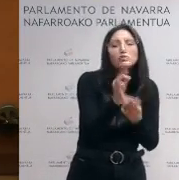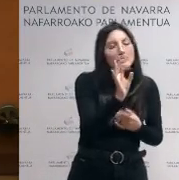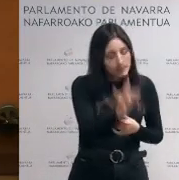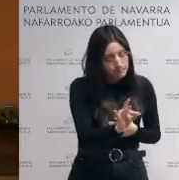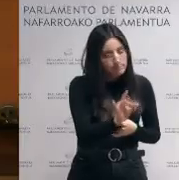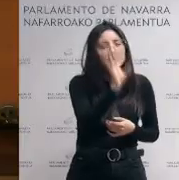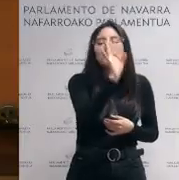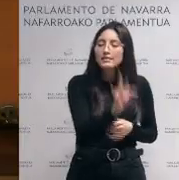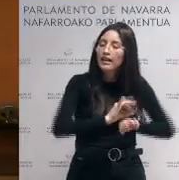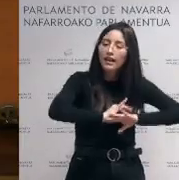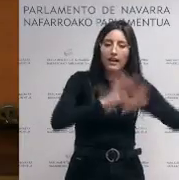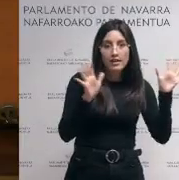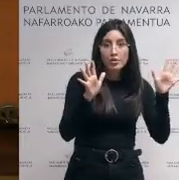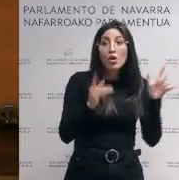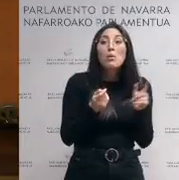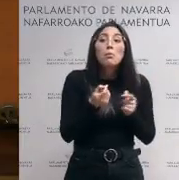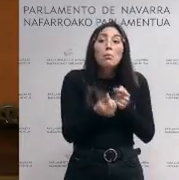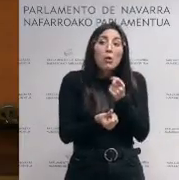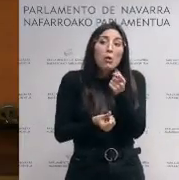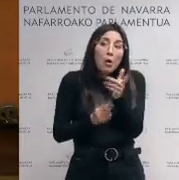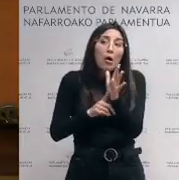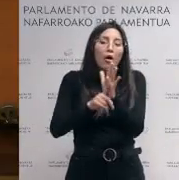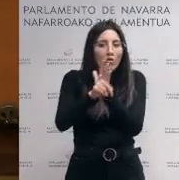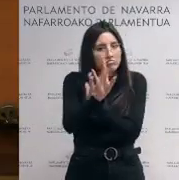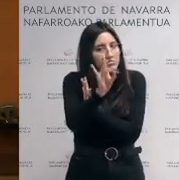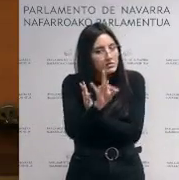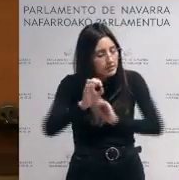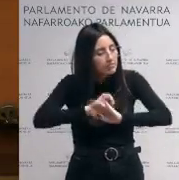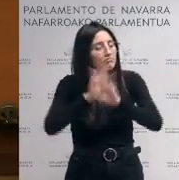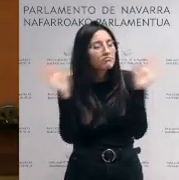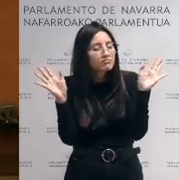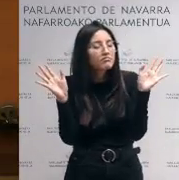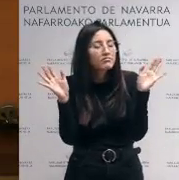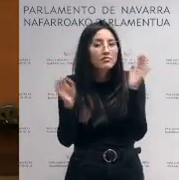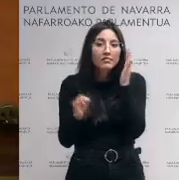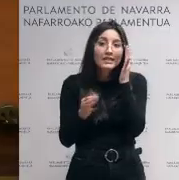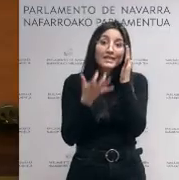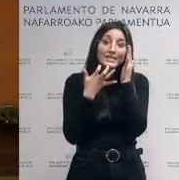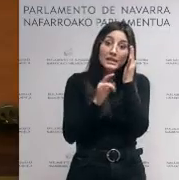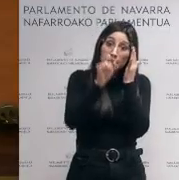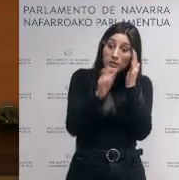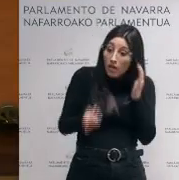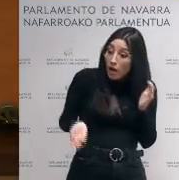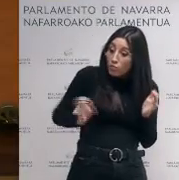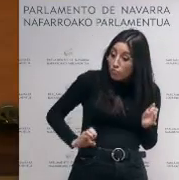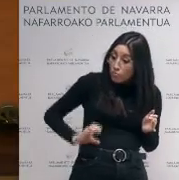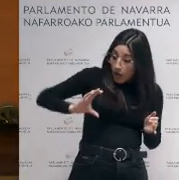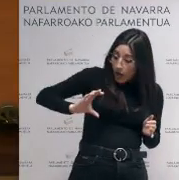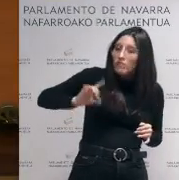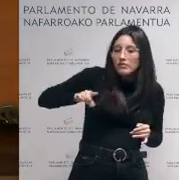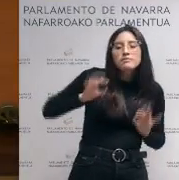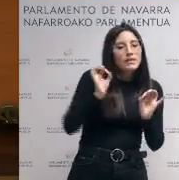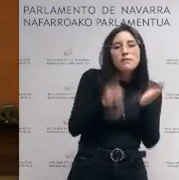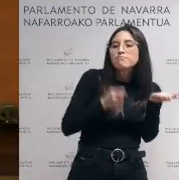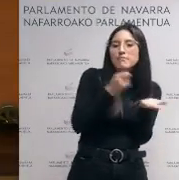sí. ¿De forma progresiva? Sí, por supuesto. ¿Quién más tiene, más debe aportar? Claro que sí. Eso